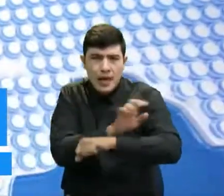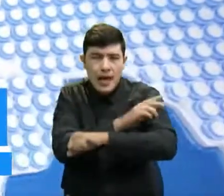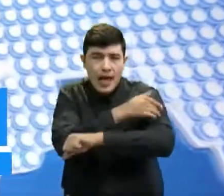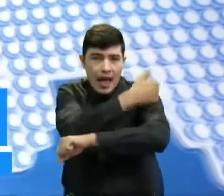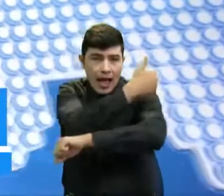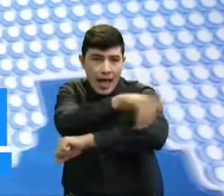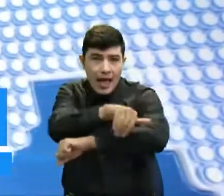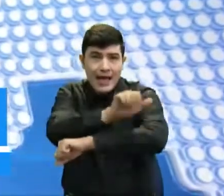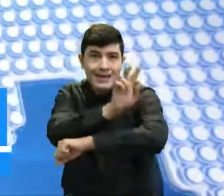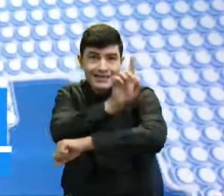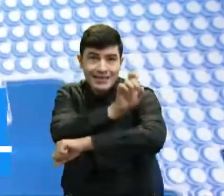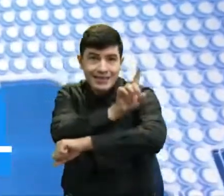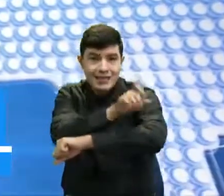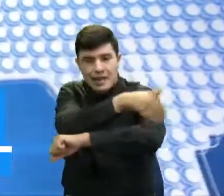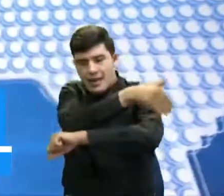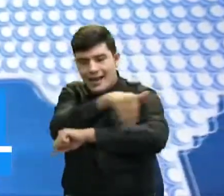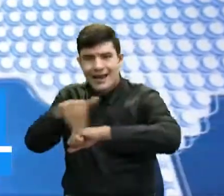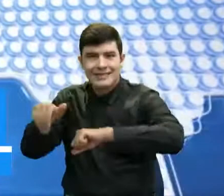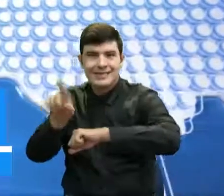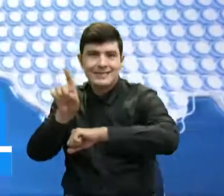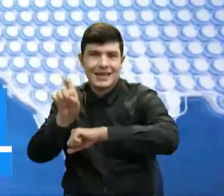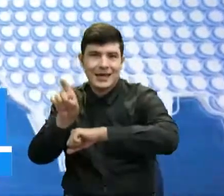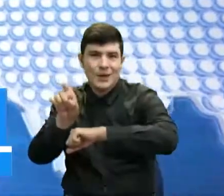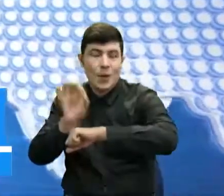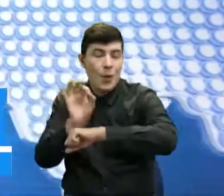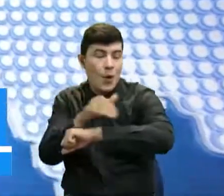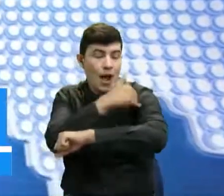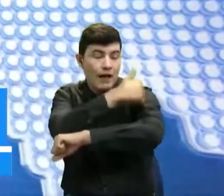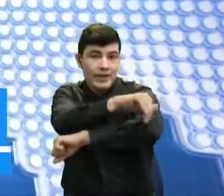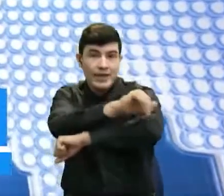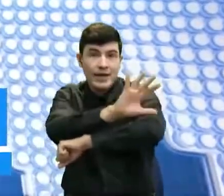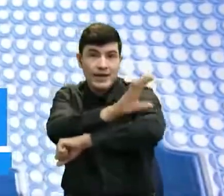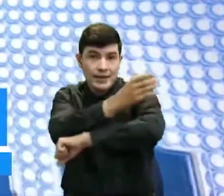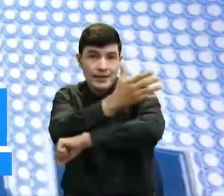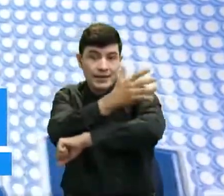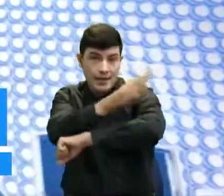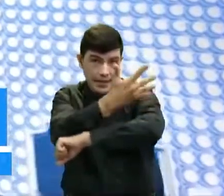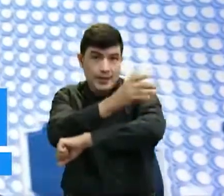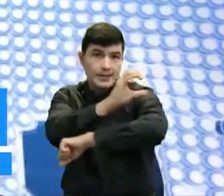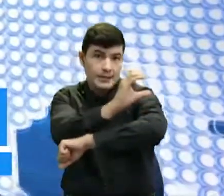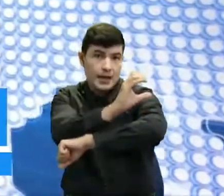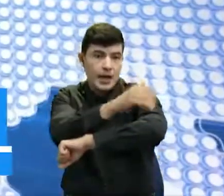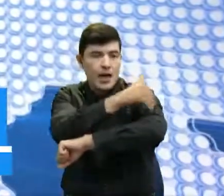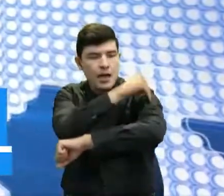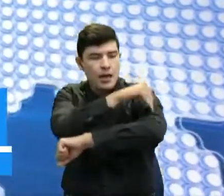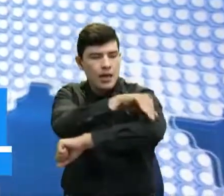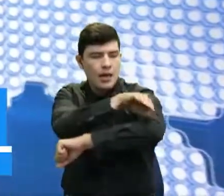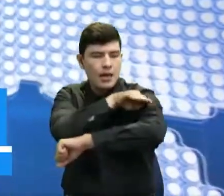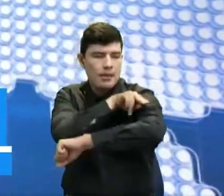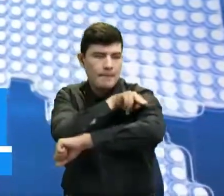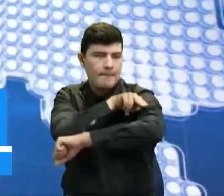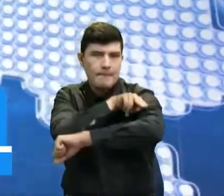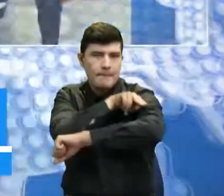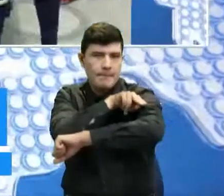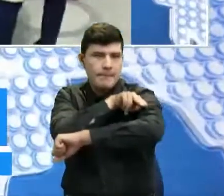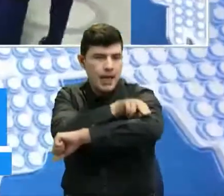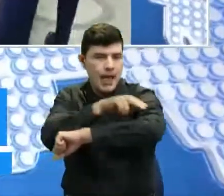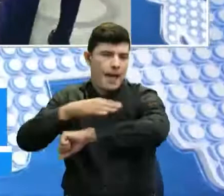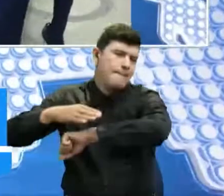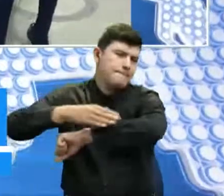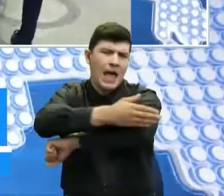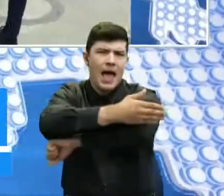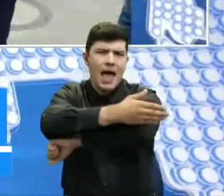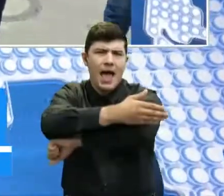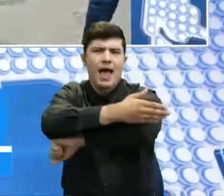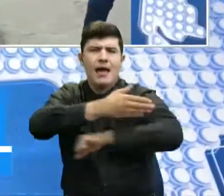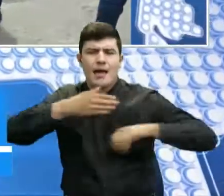Sexta hacia la calle Cero y acá por la avenida Quinta C, pues salen en la intersección. Entonces en esta esquina precisamente